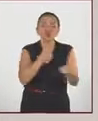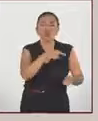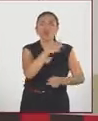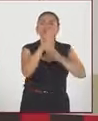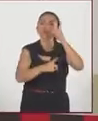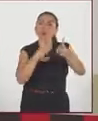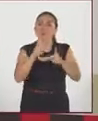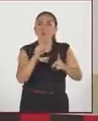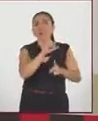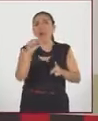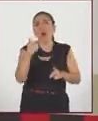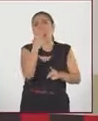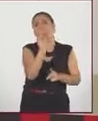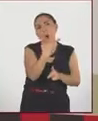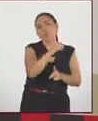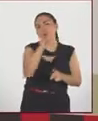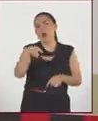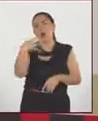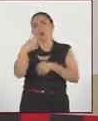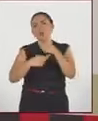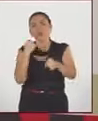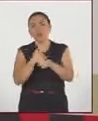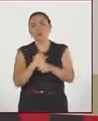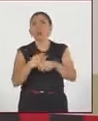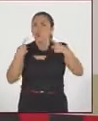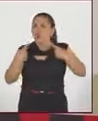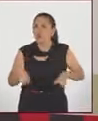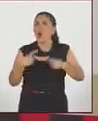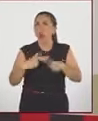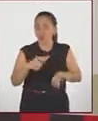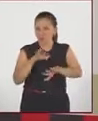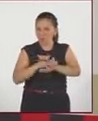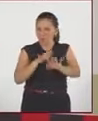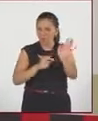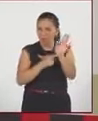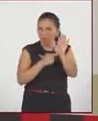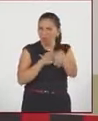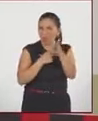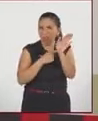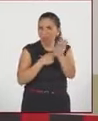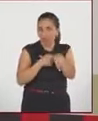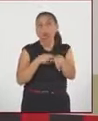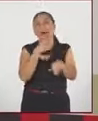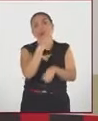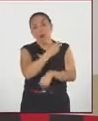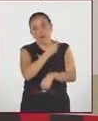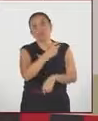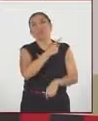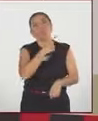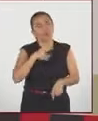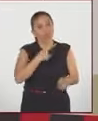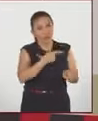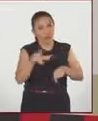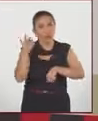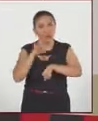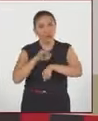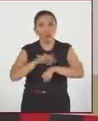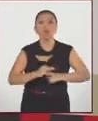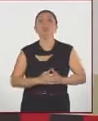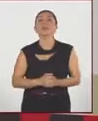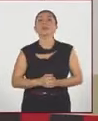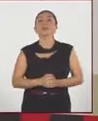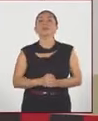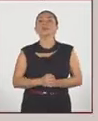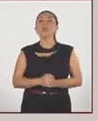8 y 14 años con dolor en el calcáneo. ¿Sale? Entonces aquí dolor en la región posterior del pie. Okay.